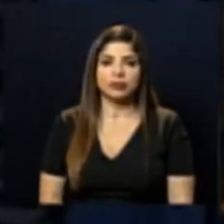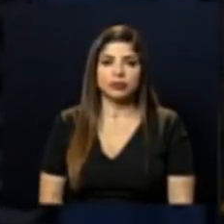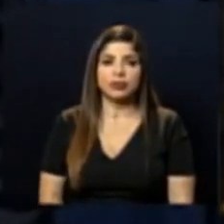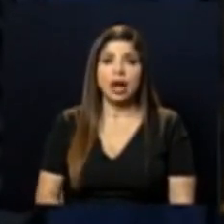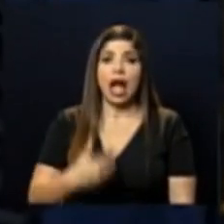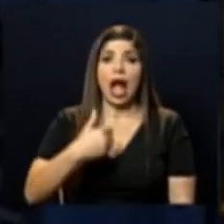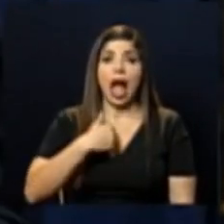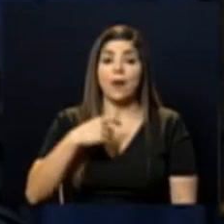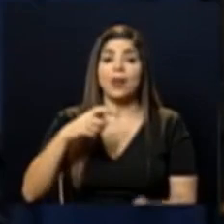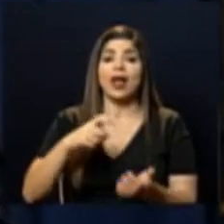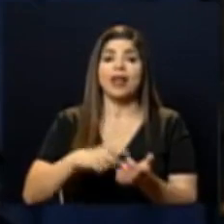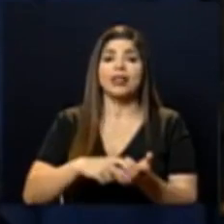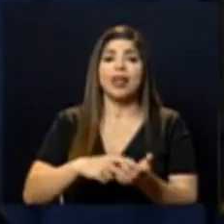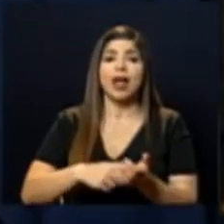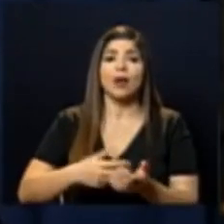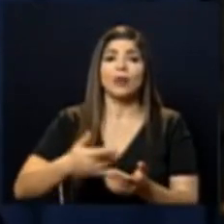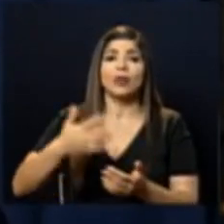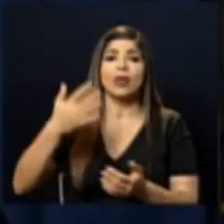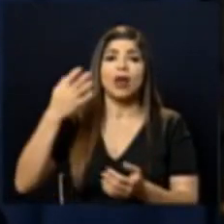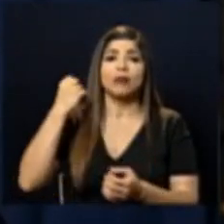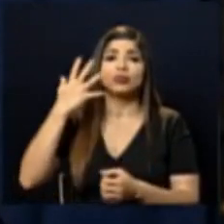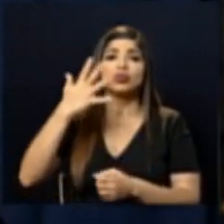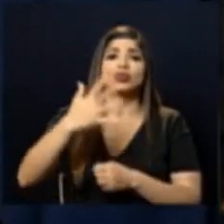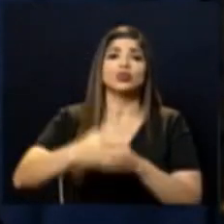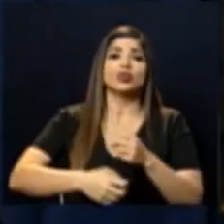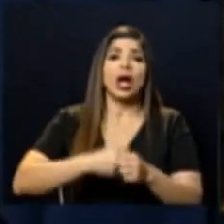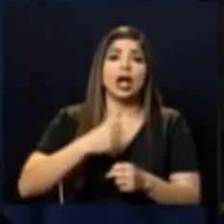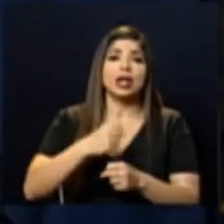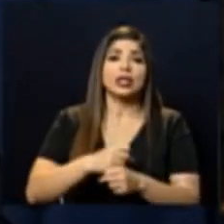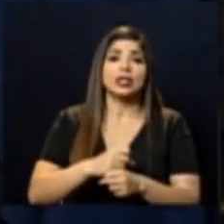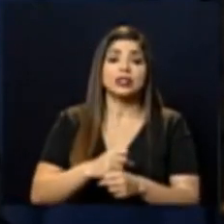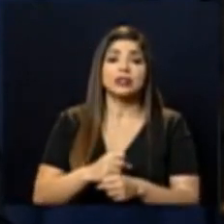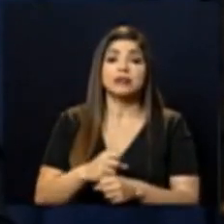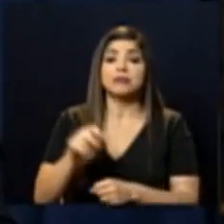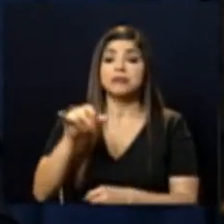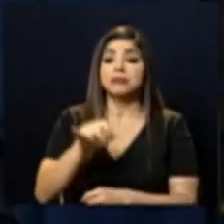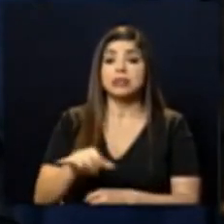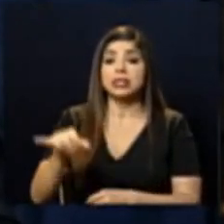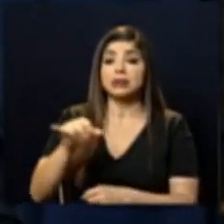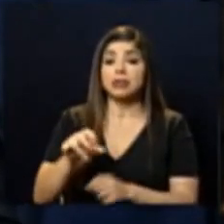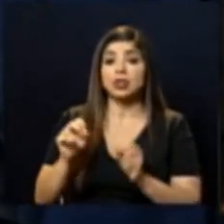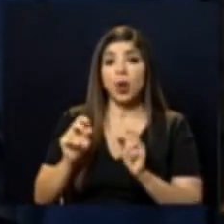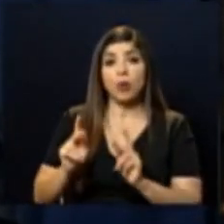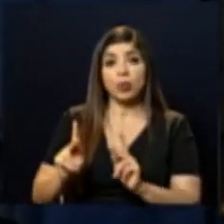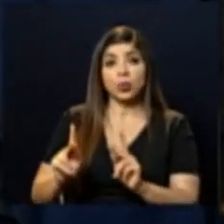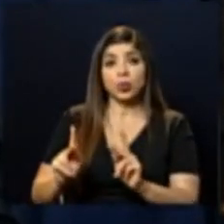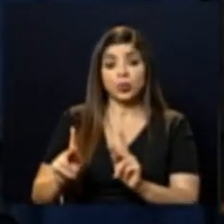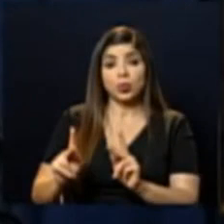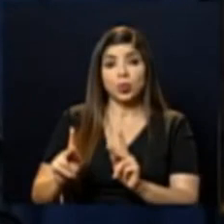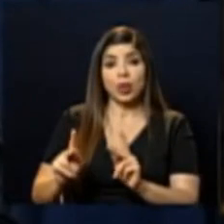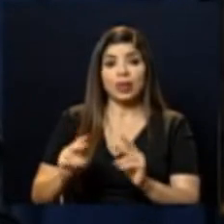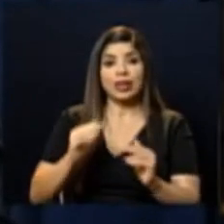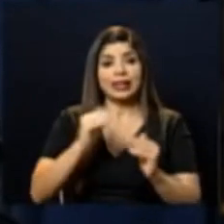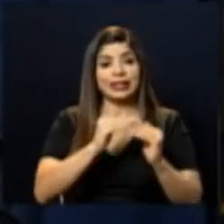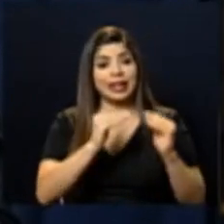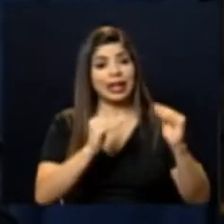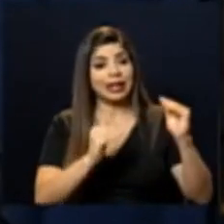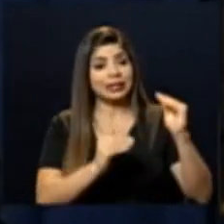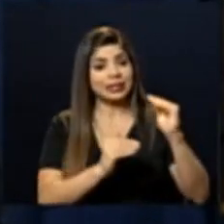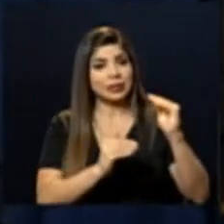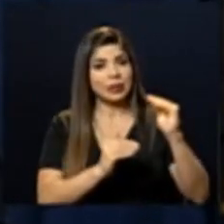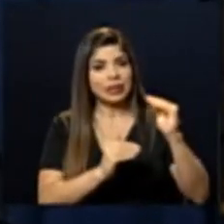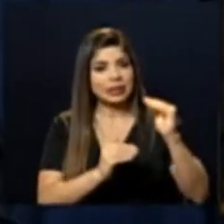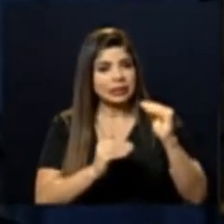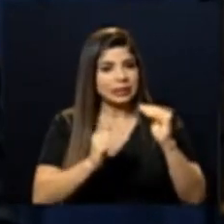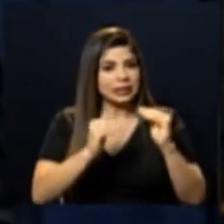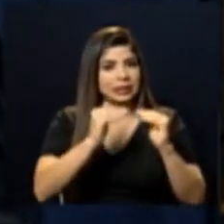la deuda histórica de llevar las mismas oportunidades y disminuir las desigualdades